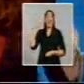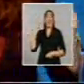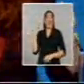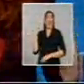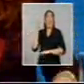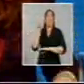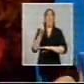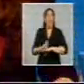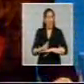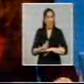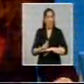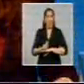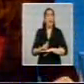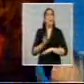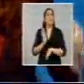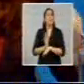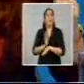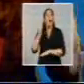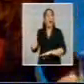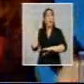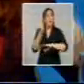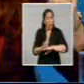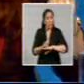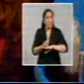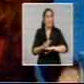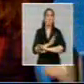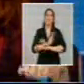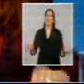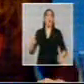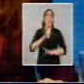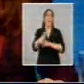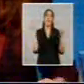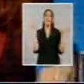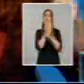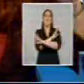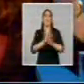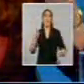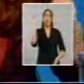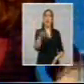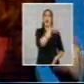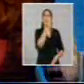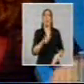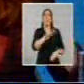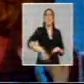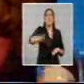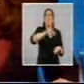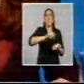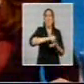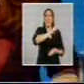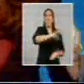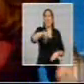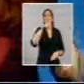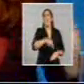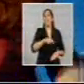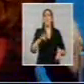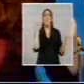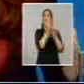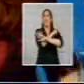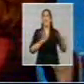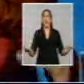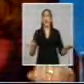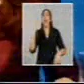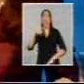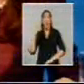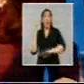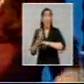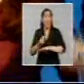se acabaron las ejecuciones hipotecarias, porque cuando llegó él, ya no fue